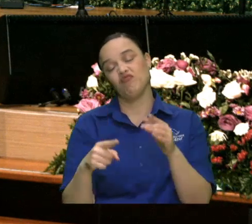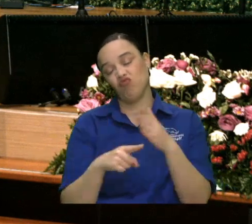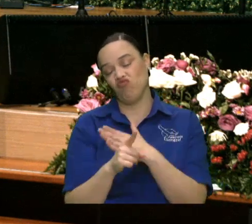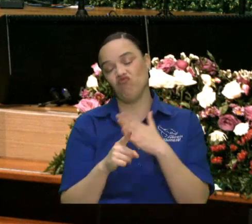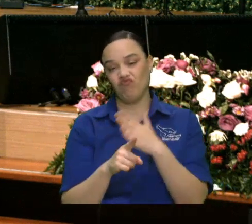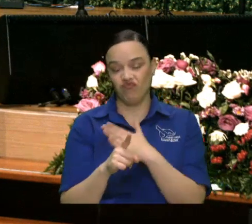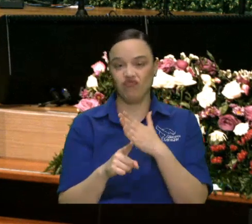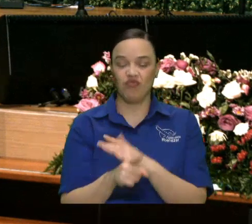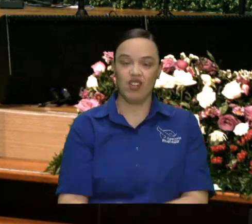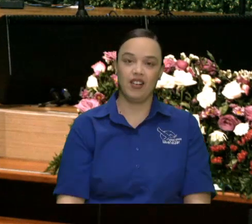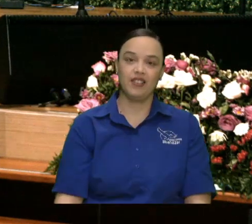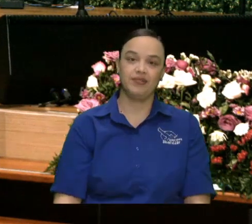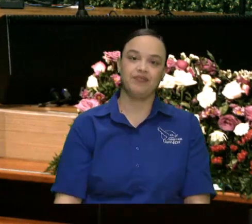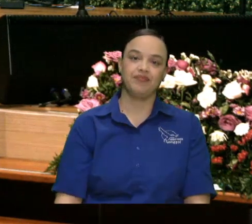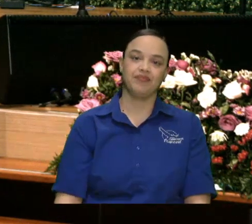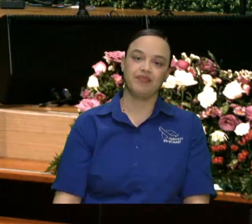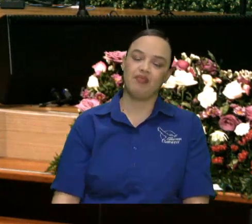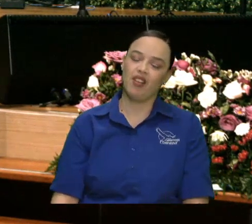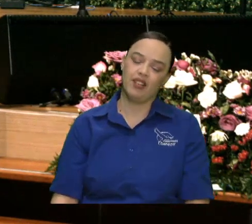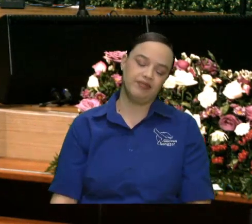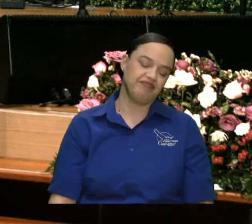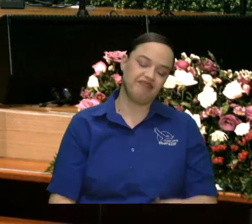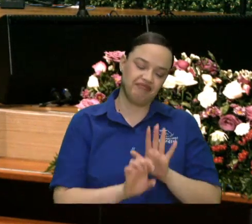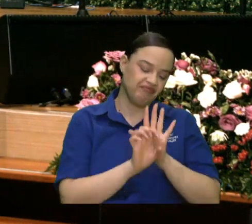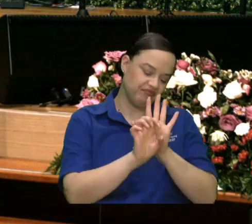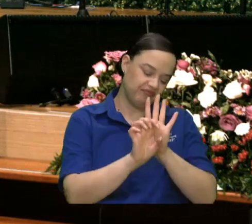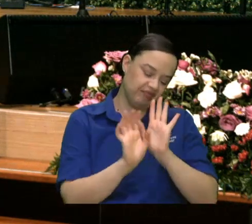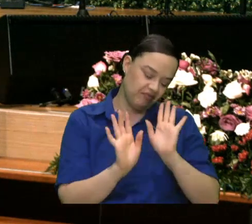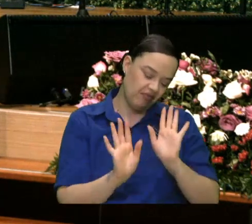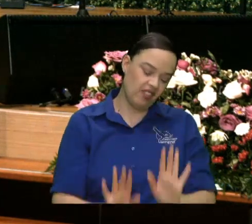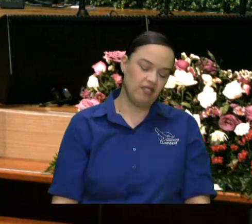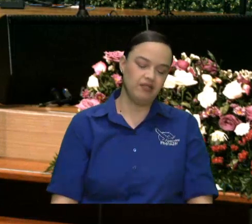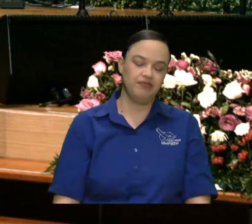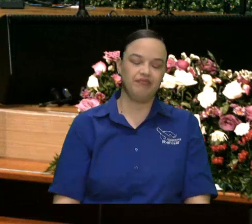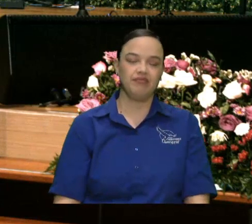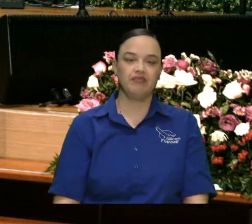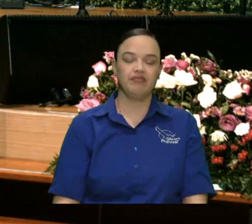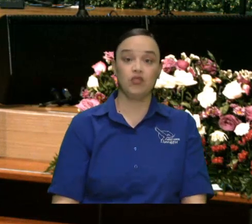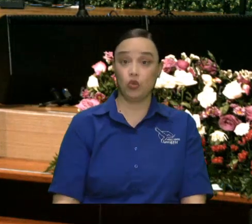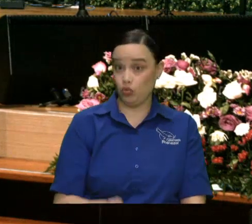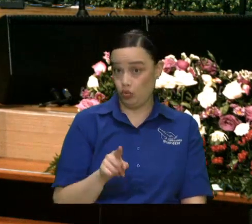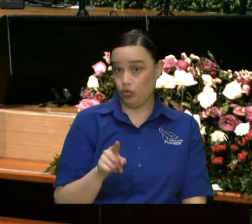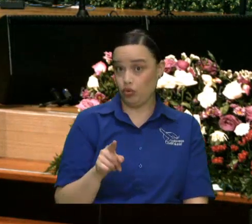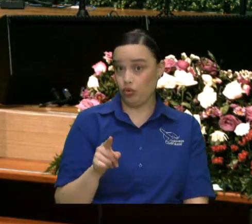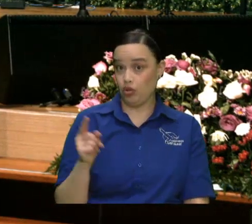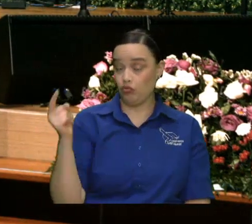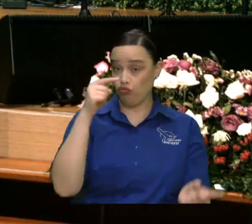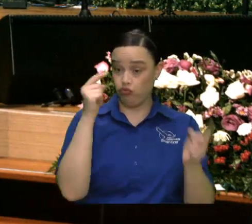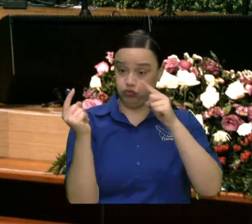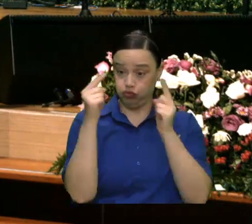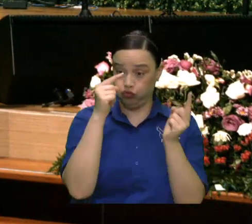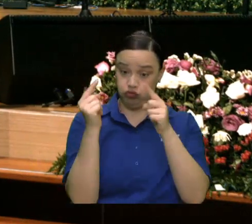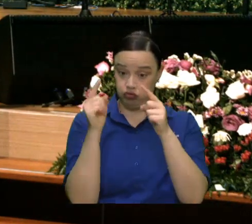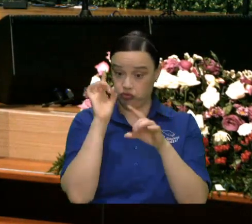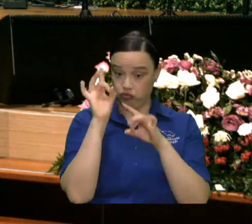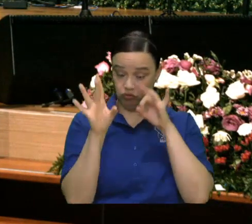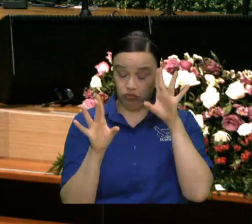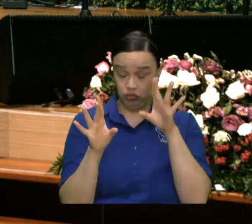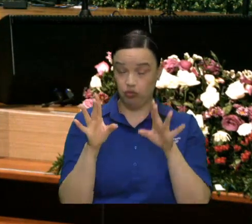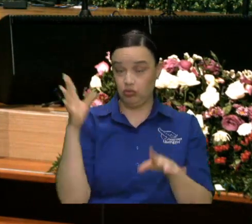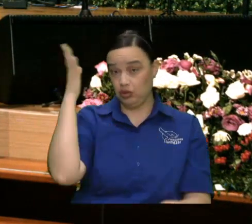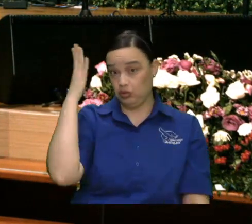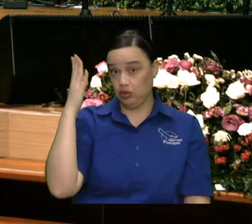es un ejemplo ya lo relaciono con algo usted en lo espiritual a veces nos acostumbramos a